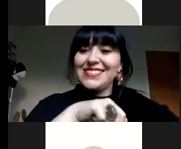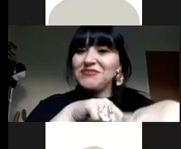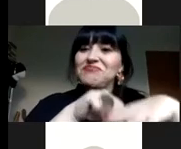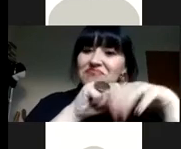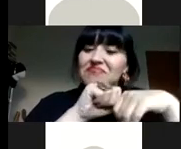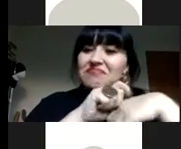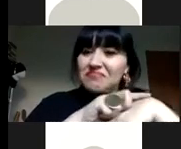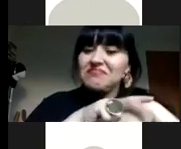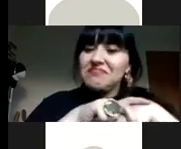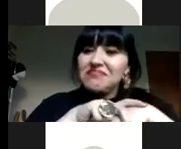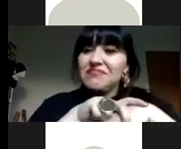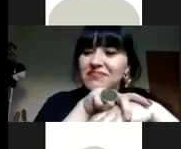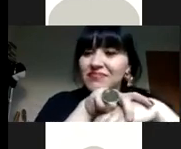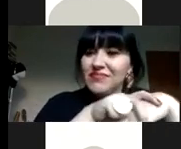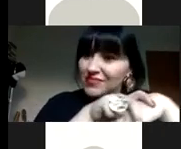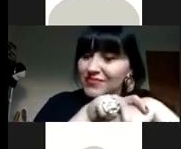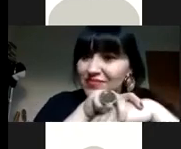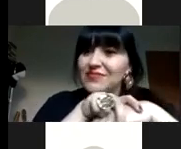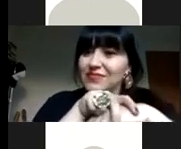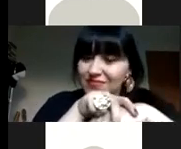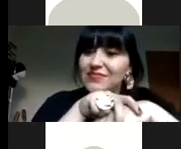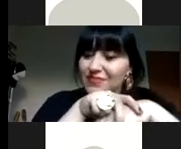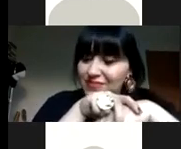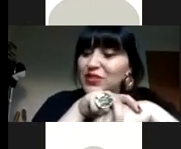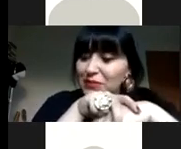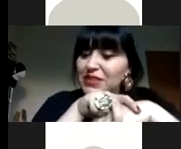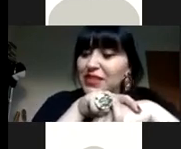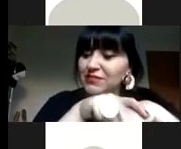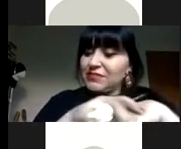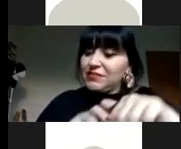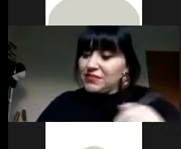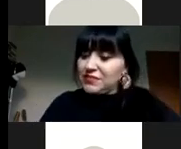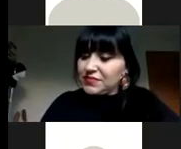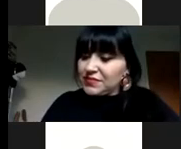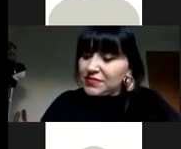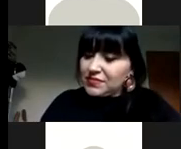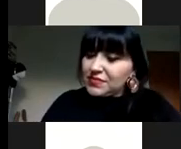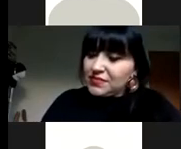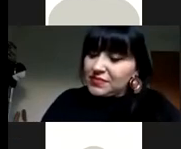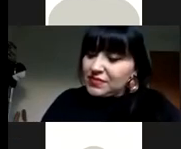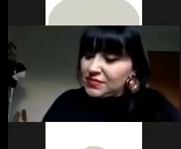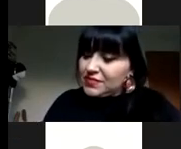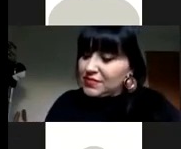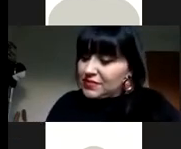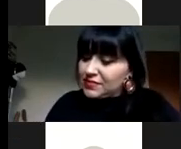se llama y va el de la población a venderme a mi barrio y evitamos un montón de cosas, o sea, es parte prácticamente de lo que es la